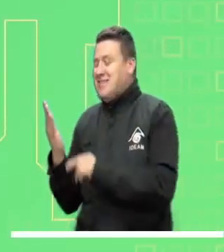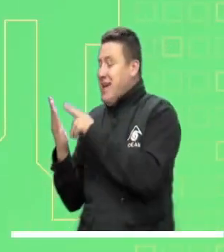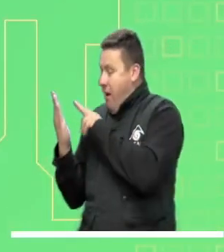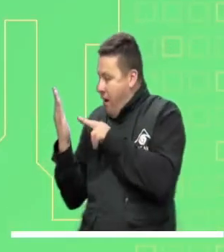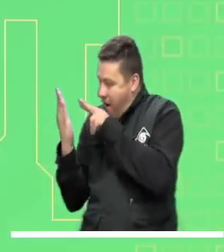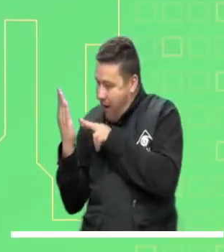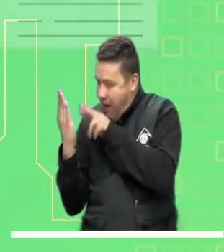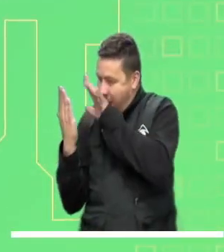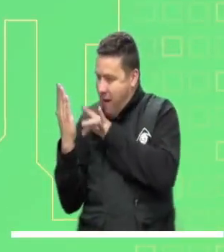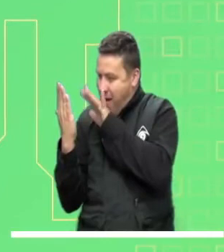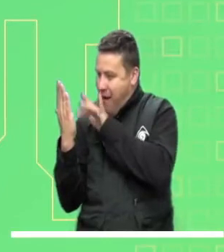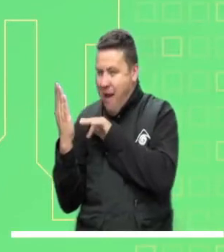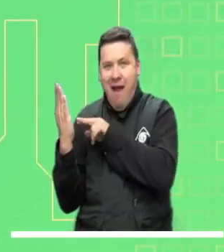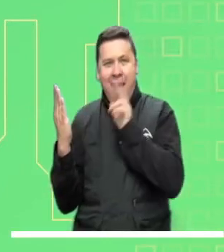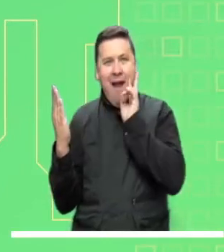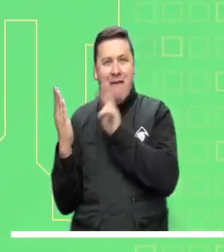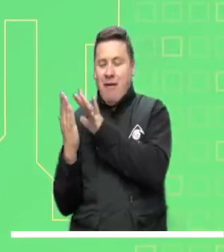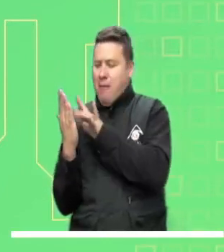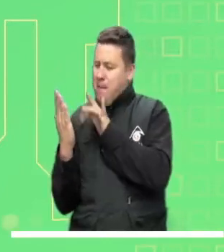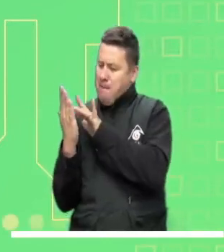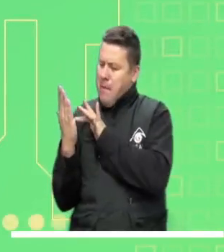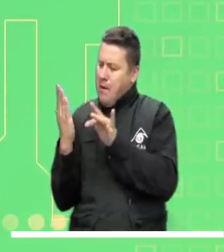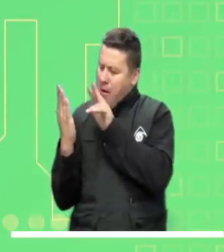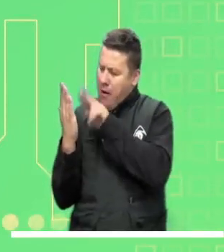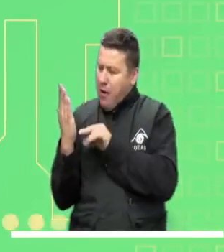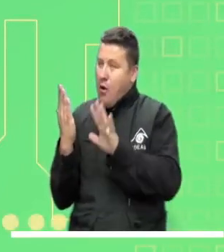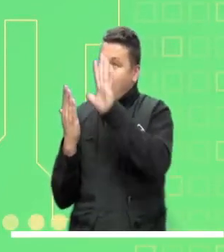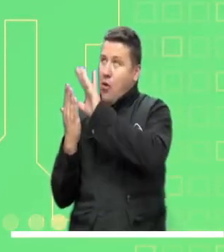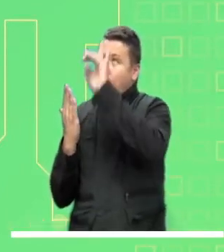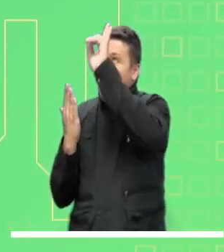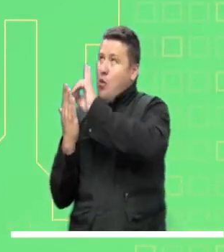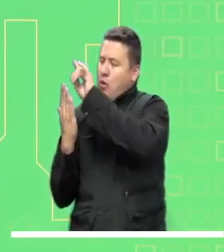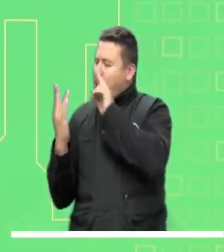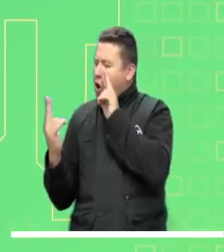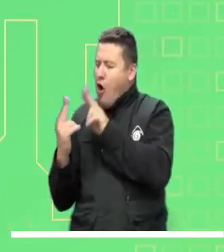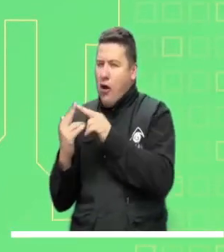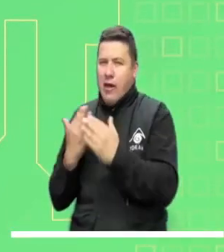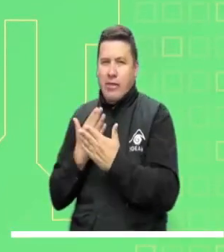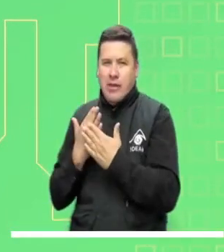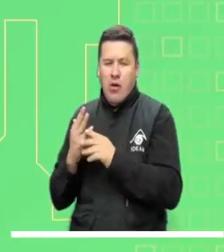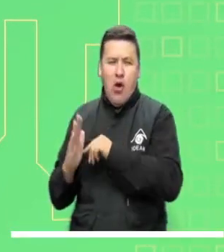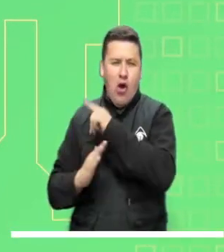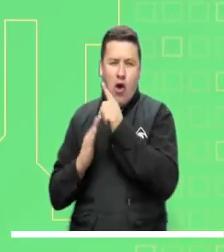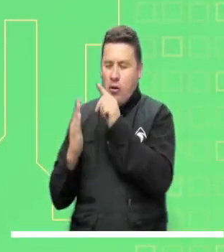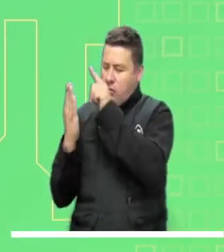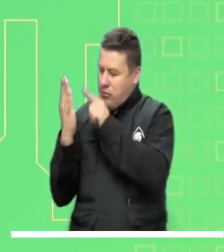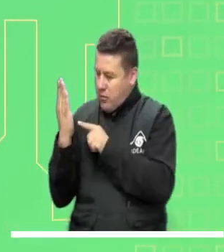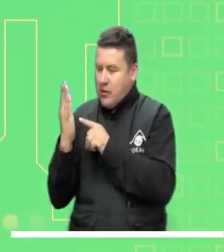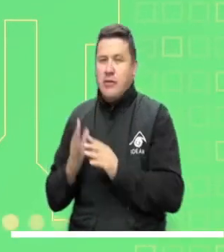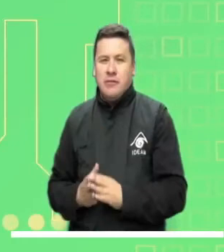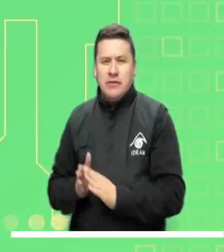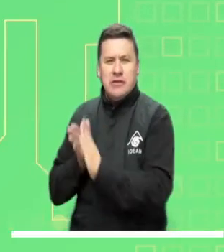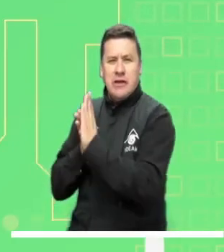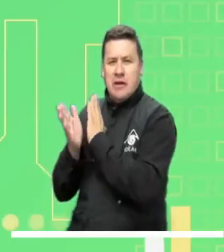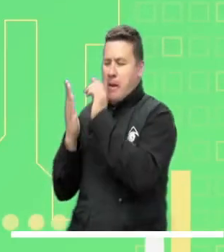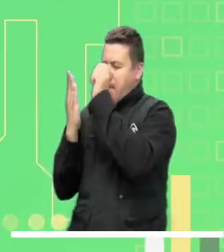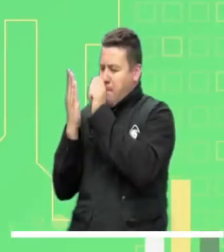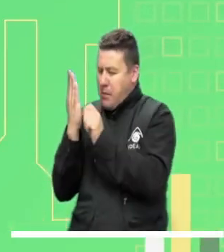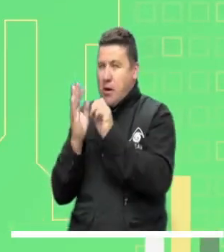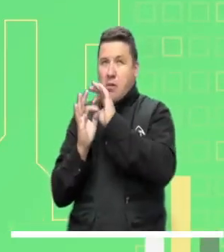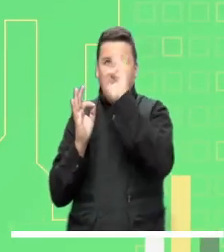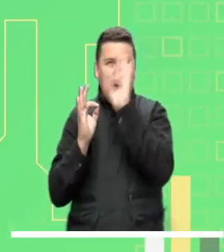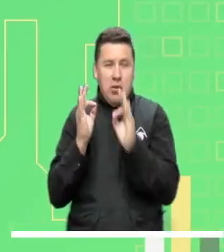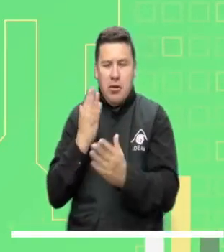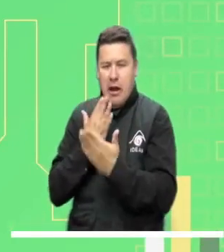Consulte los pronósticos del estado del tiempo, las imágenes satelitales y conozca las principales alertas tempranas. Información